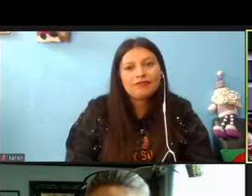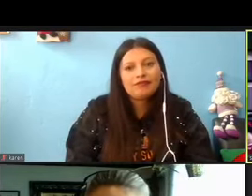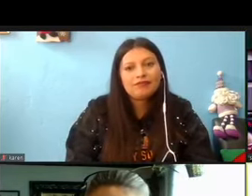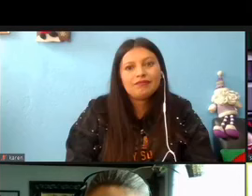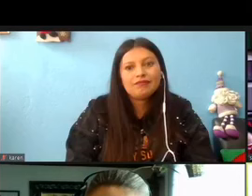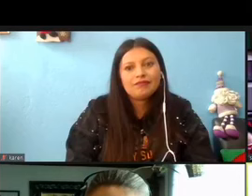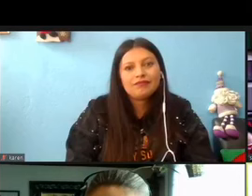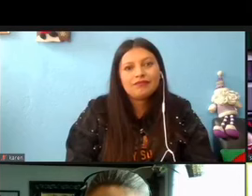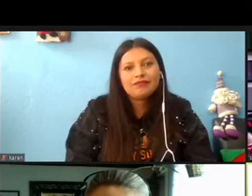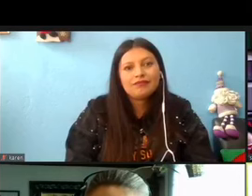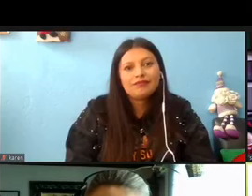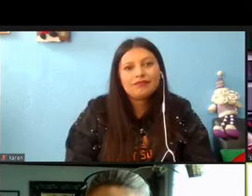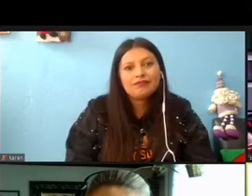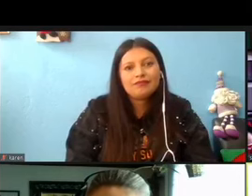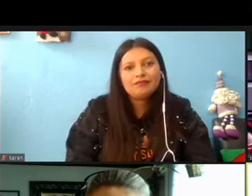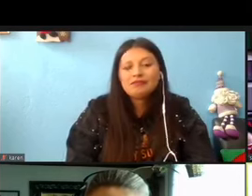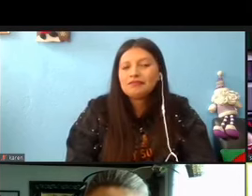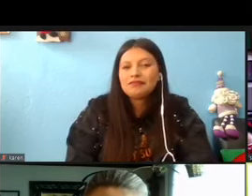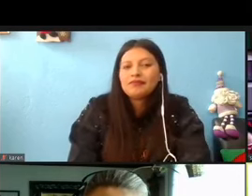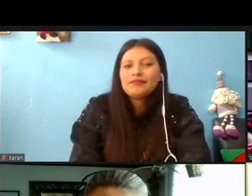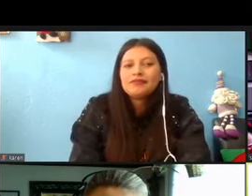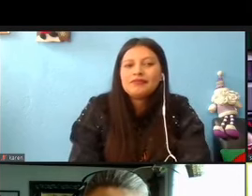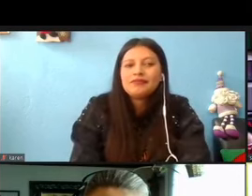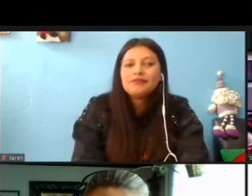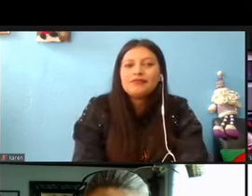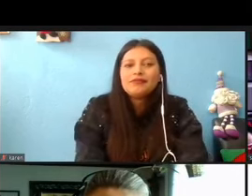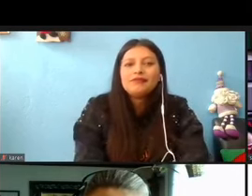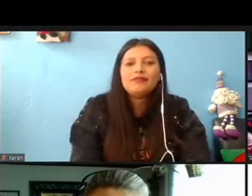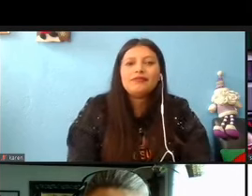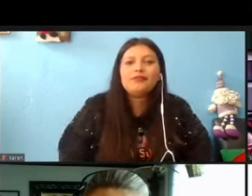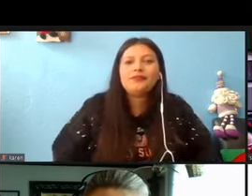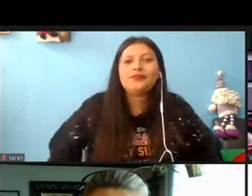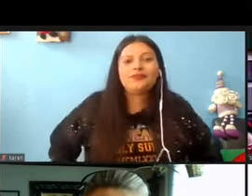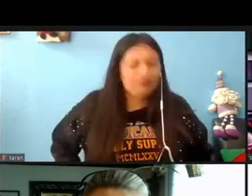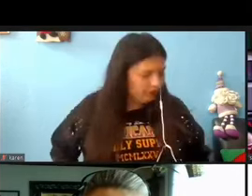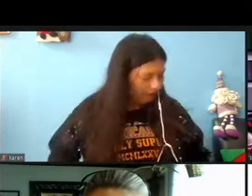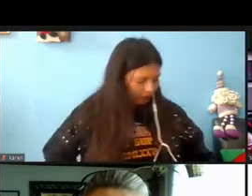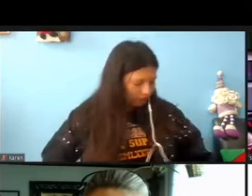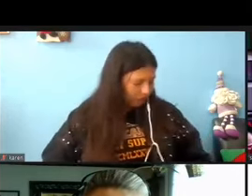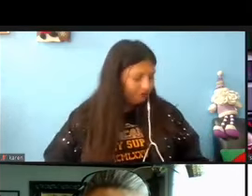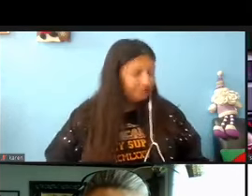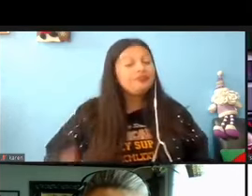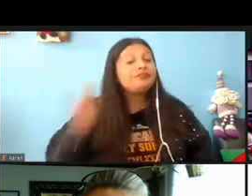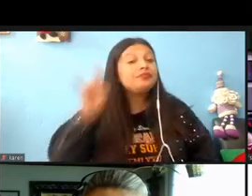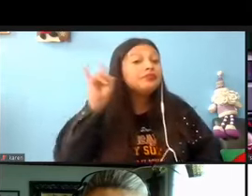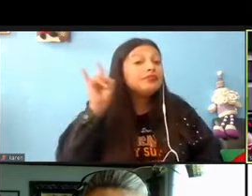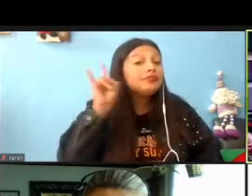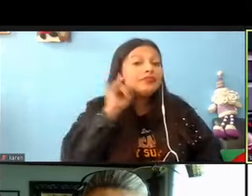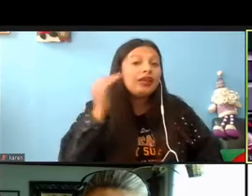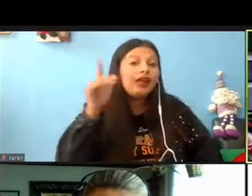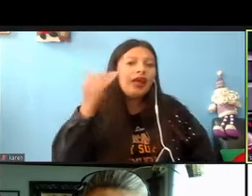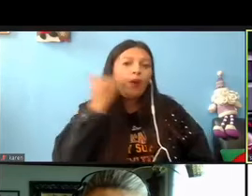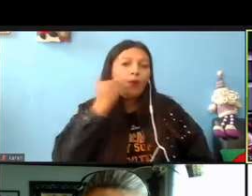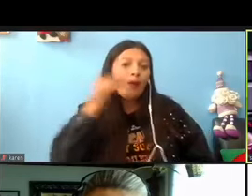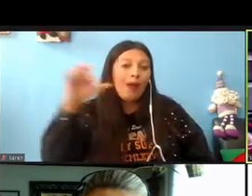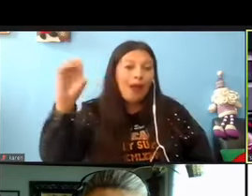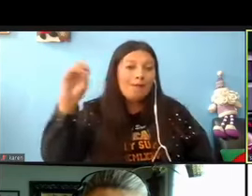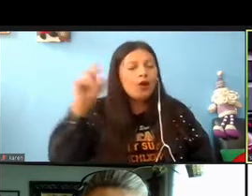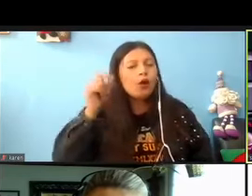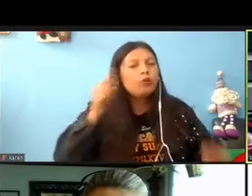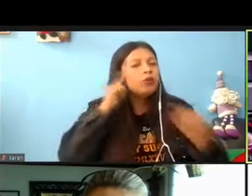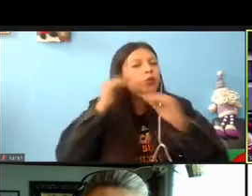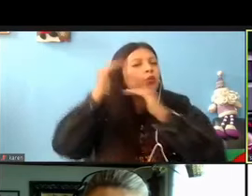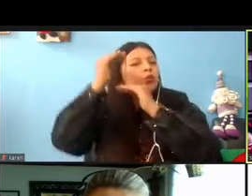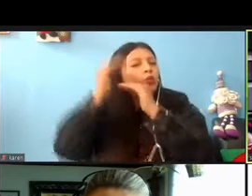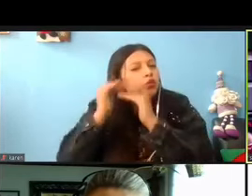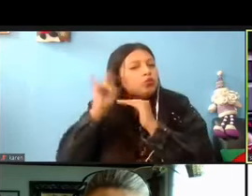Sí, está muy bajita bajo el audio. El audio está muy bajito, Paola. Sí. Tu